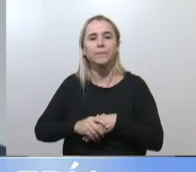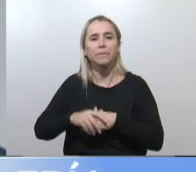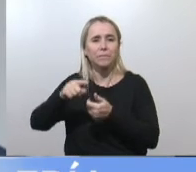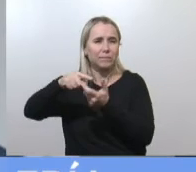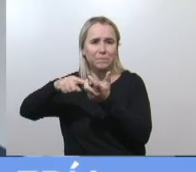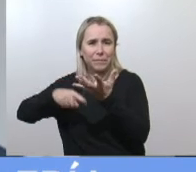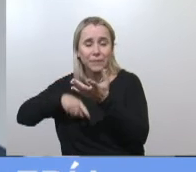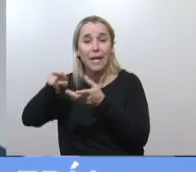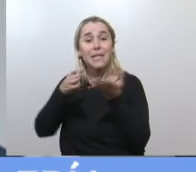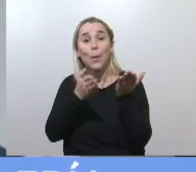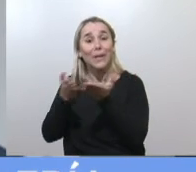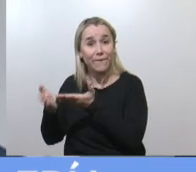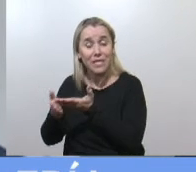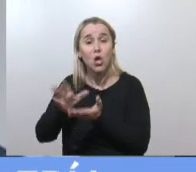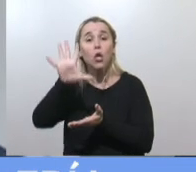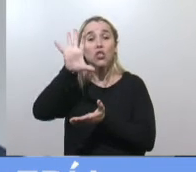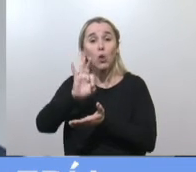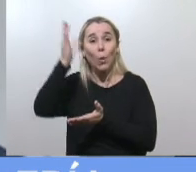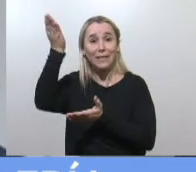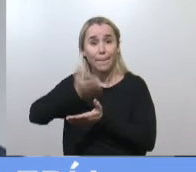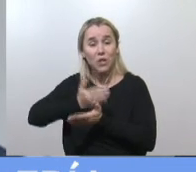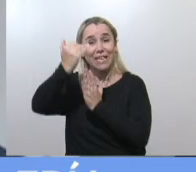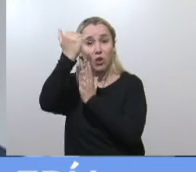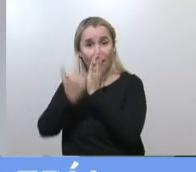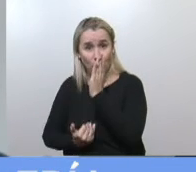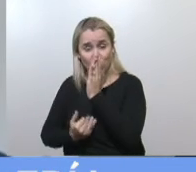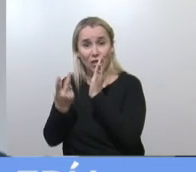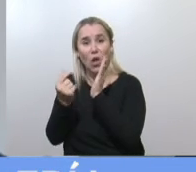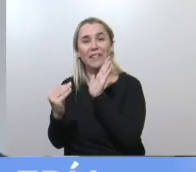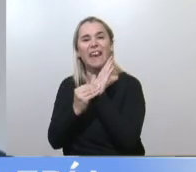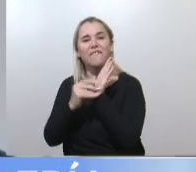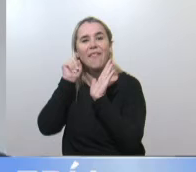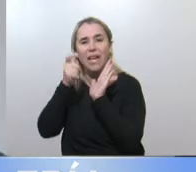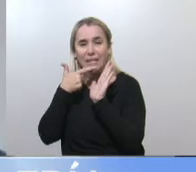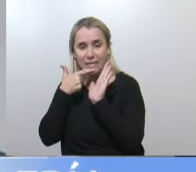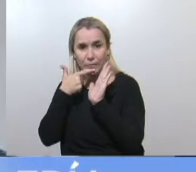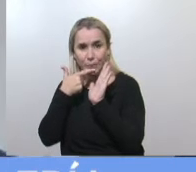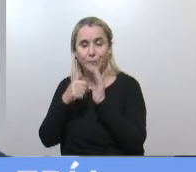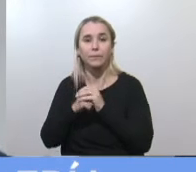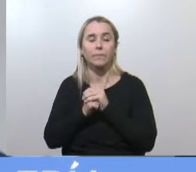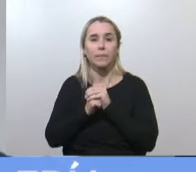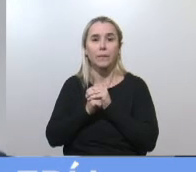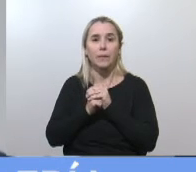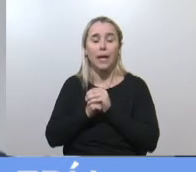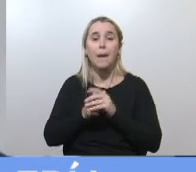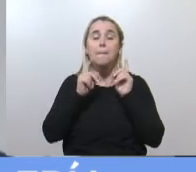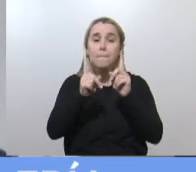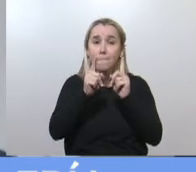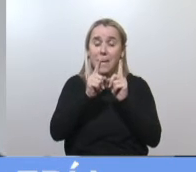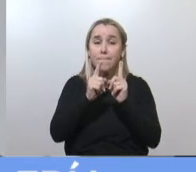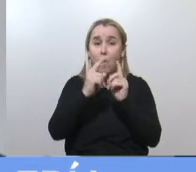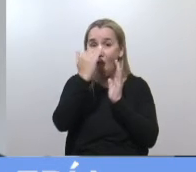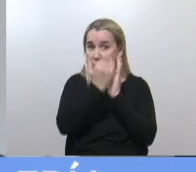el beneficio será del 50% de reducción en sus tarifas. Conservarán igual porcentaje de